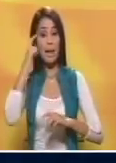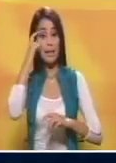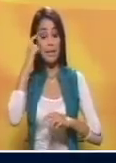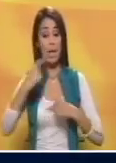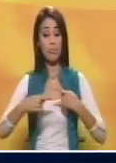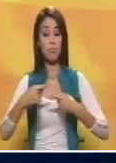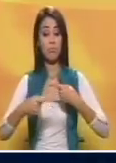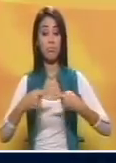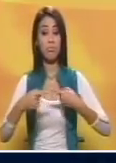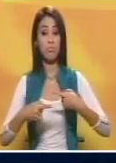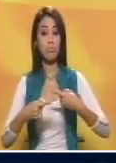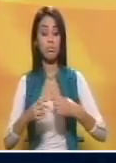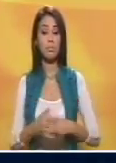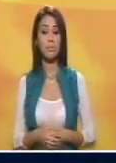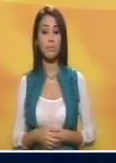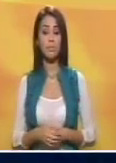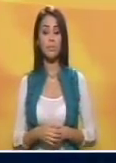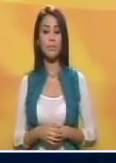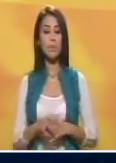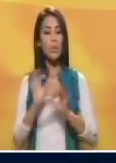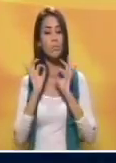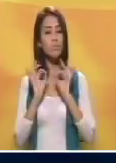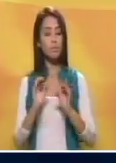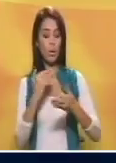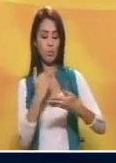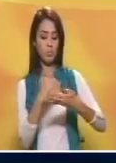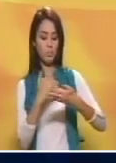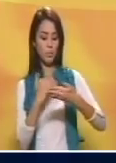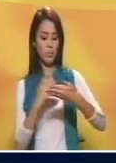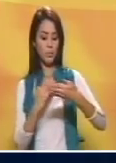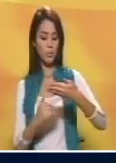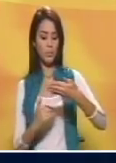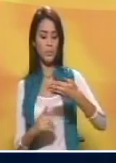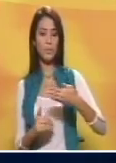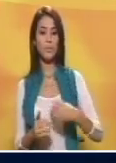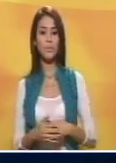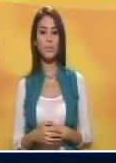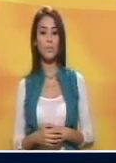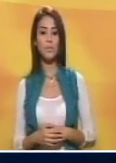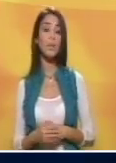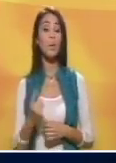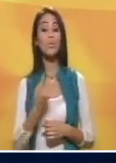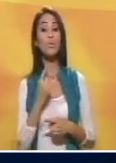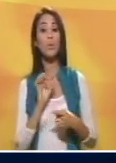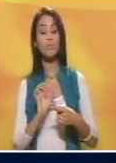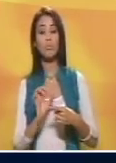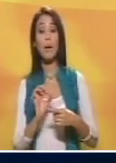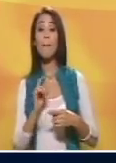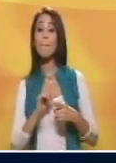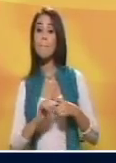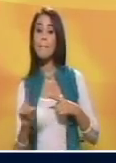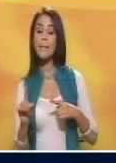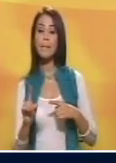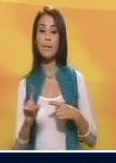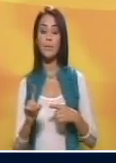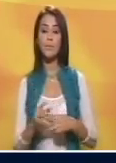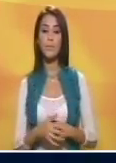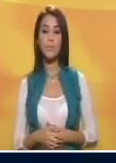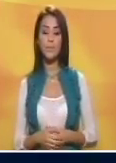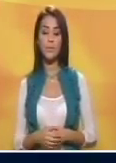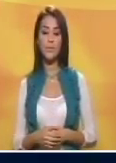eso es que son marcadas en el cronograma en un solo renglón, pero sin embargo se pueden tomar